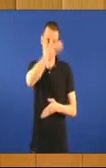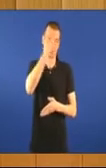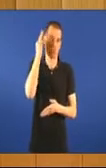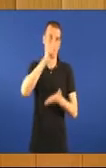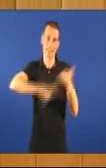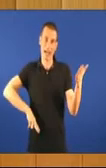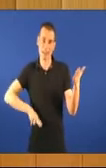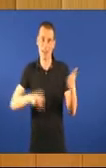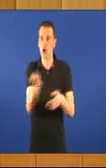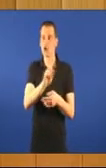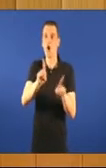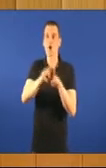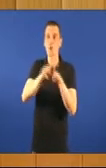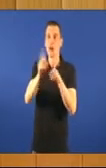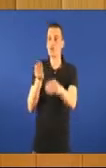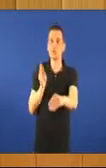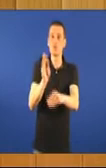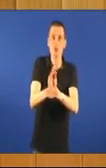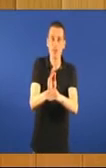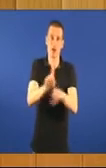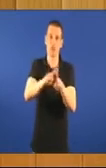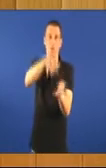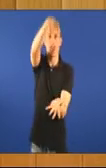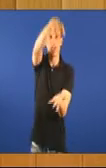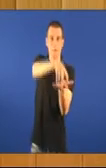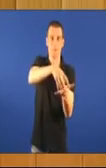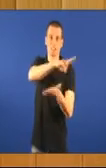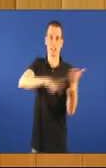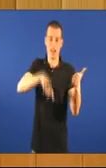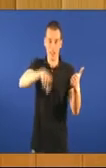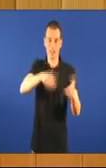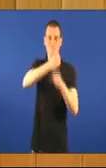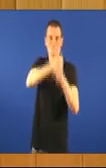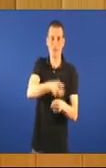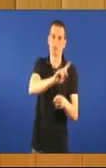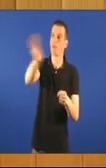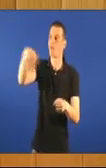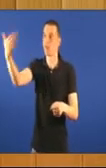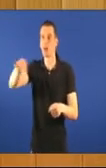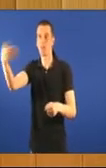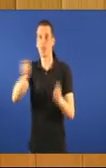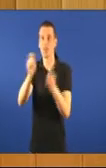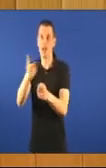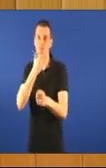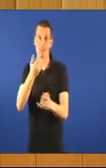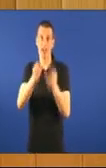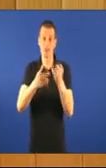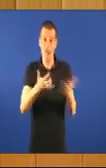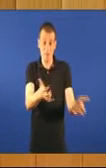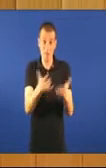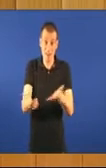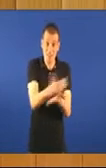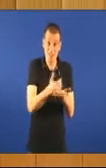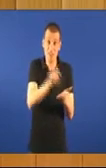Troia, subvencionando a deslocalización de empresas galegas ou facendo que os principais beneficiarios das